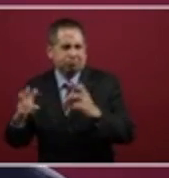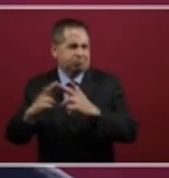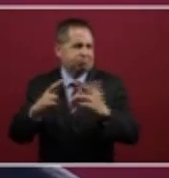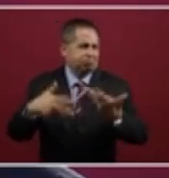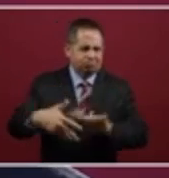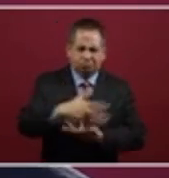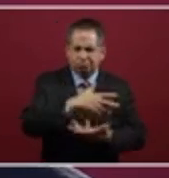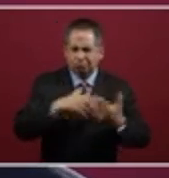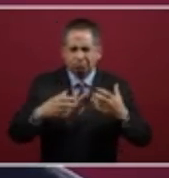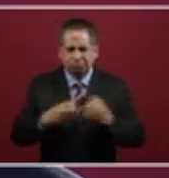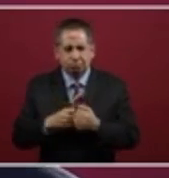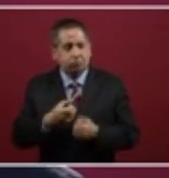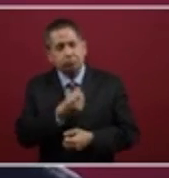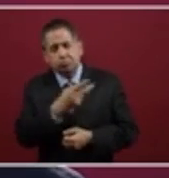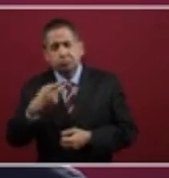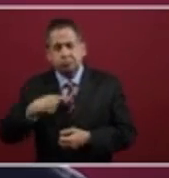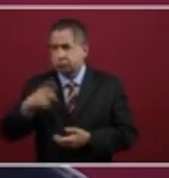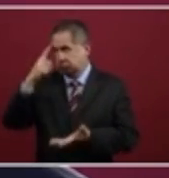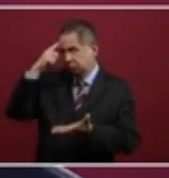y ateos,